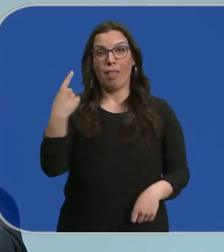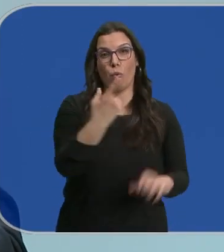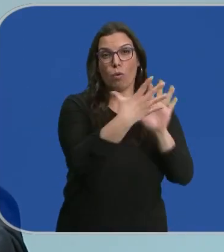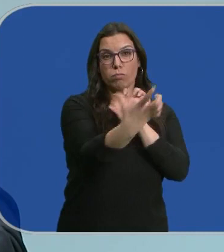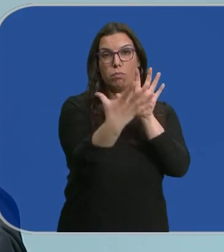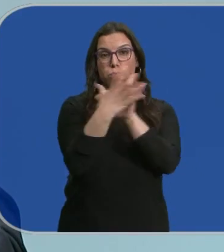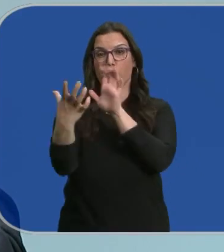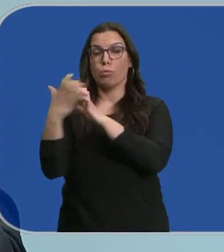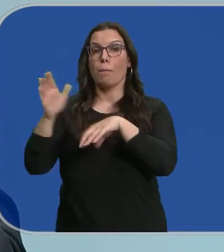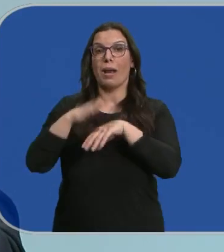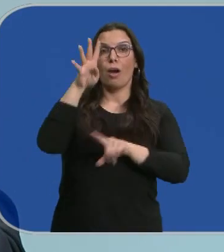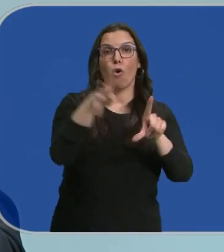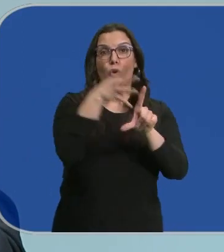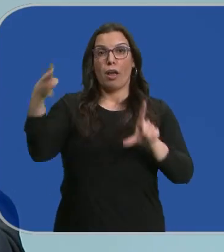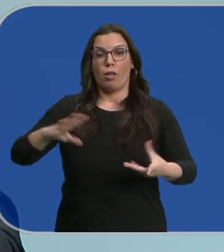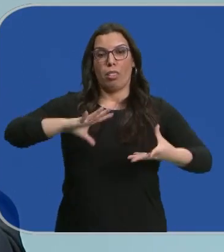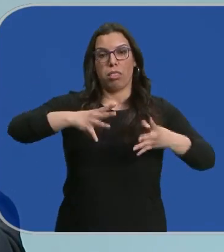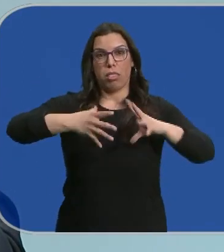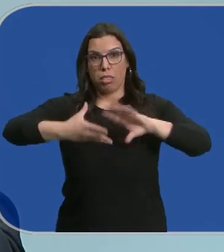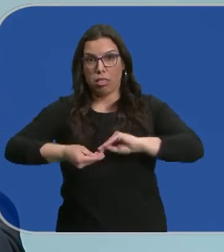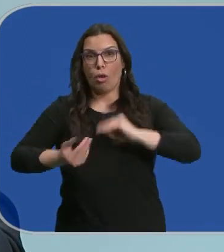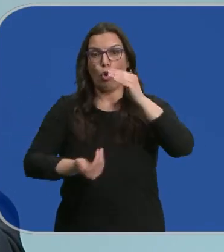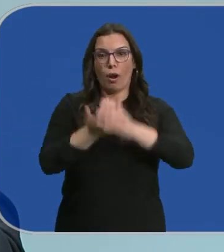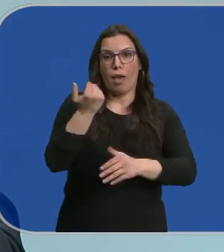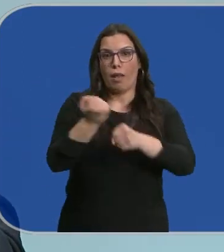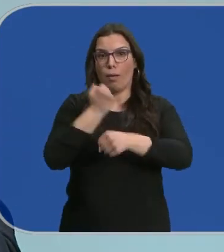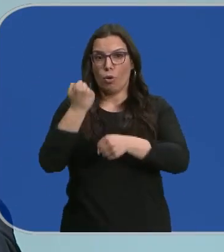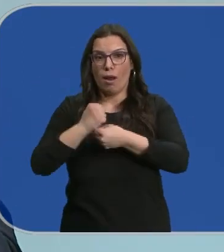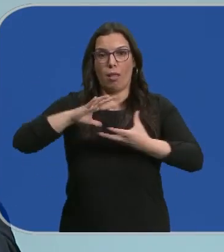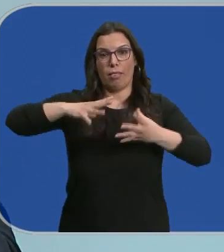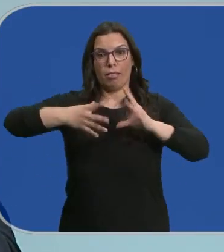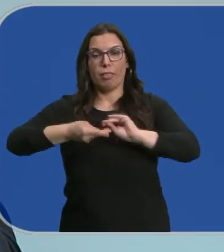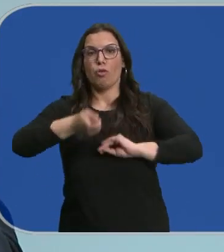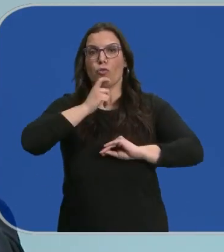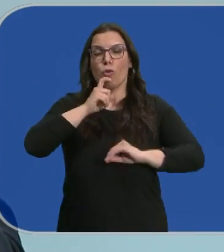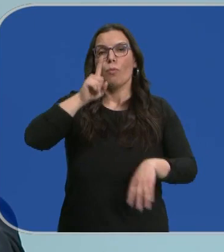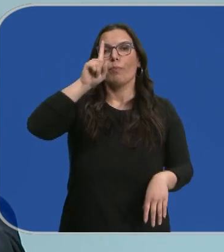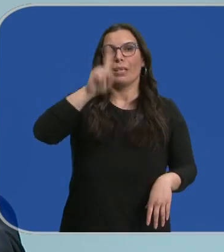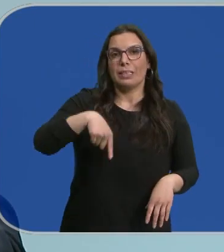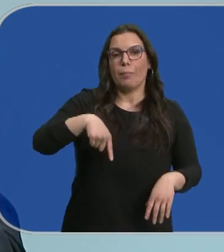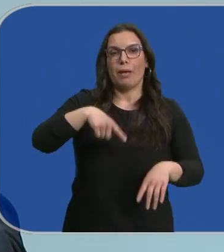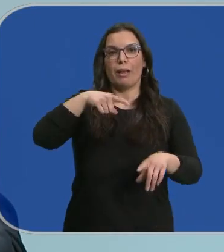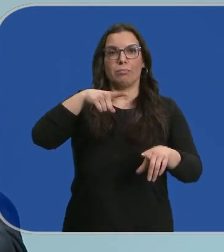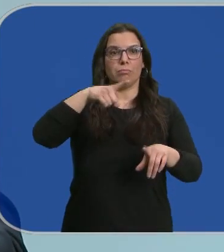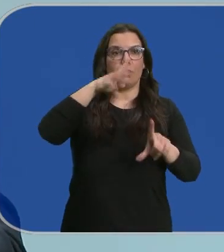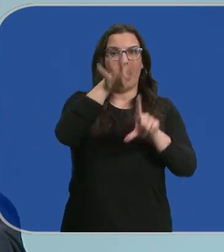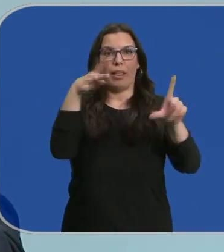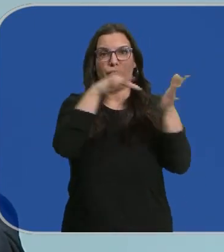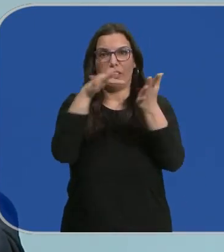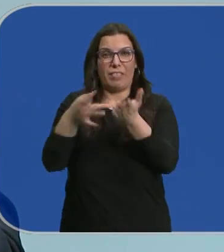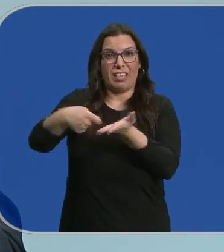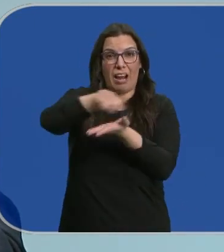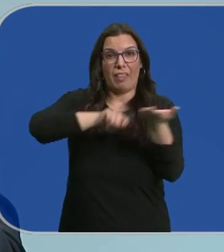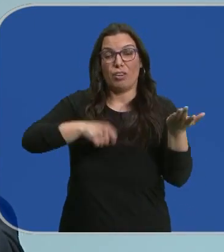ir acomodando las correspondientes jornadas y ir acomodando los correspondientes calendarios. Como nadie se le